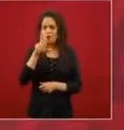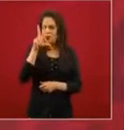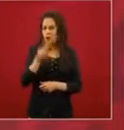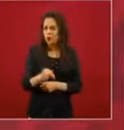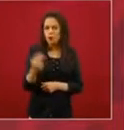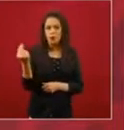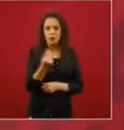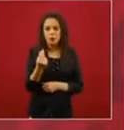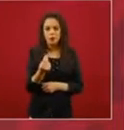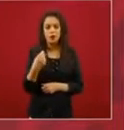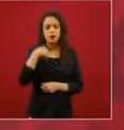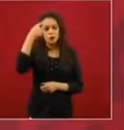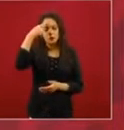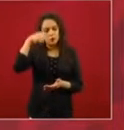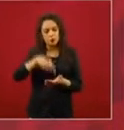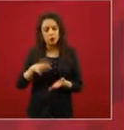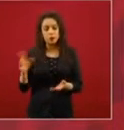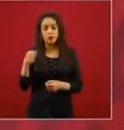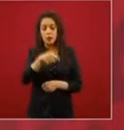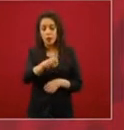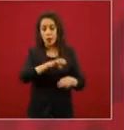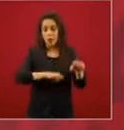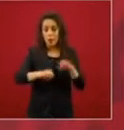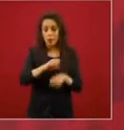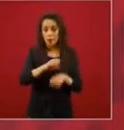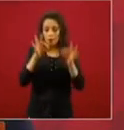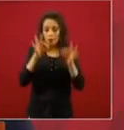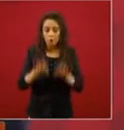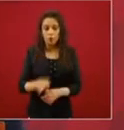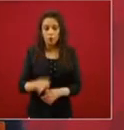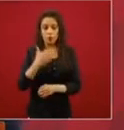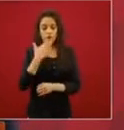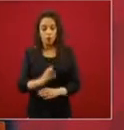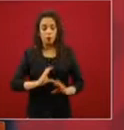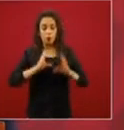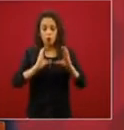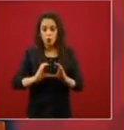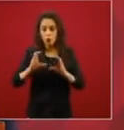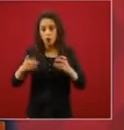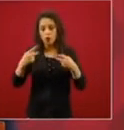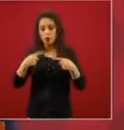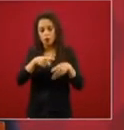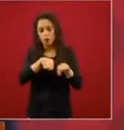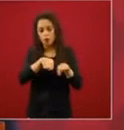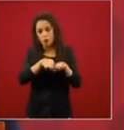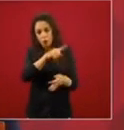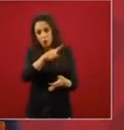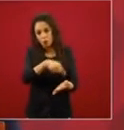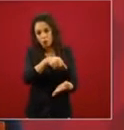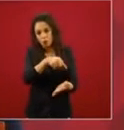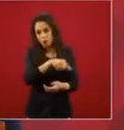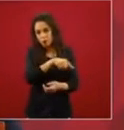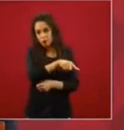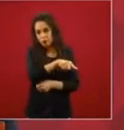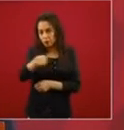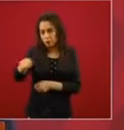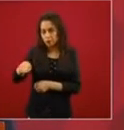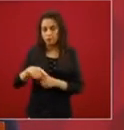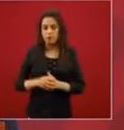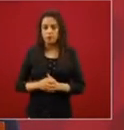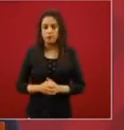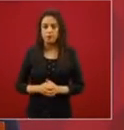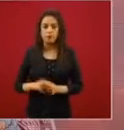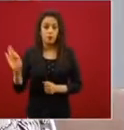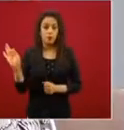colaboramos, si las empresas hacen su trabajo bien, cuidan a sus trabajadores y en caso de que haya